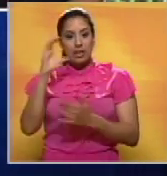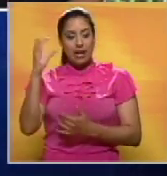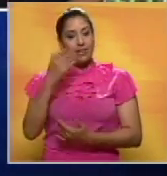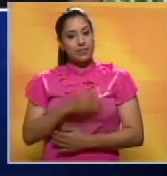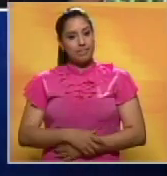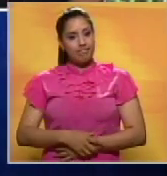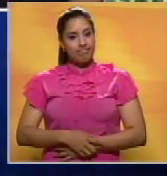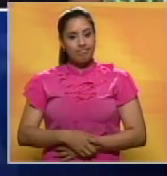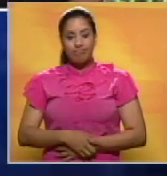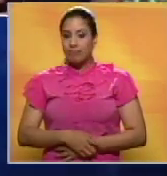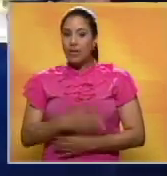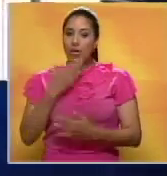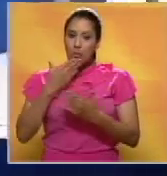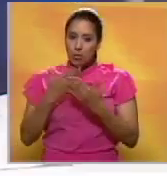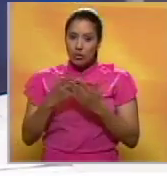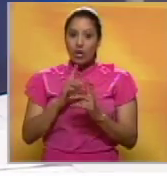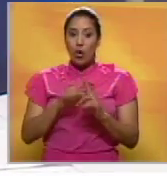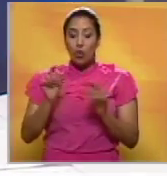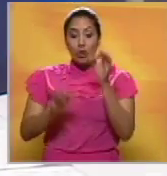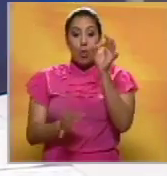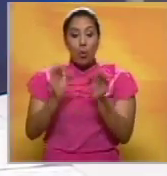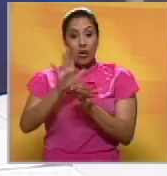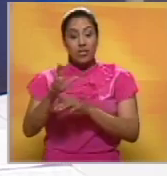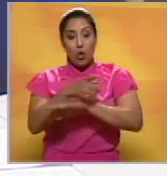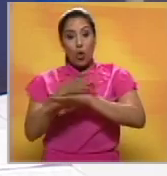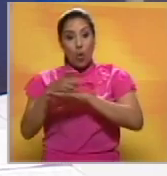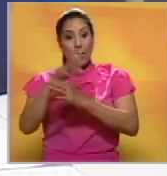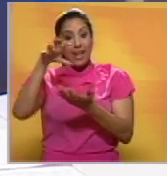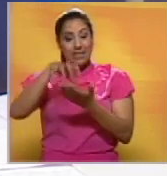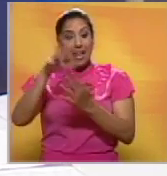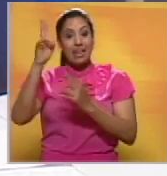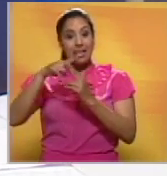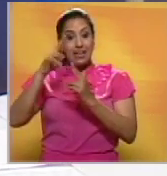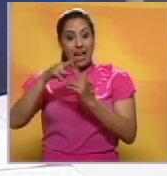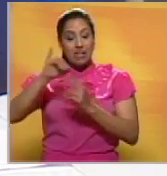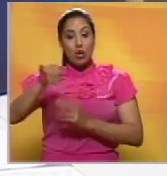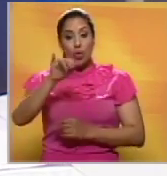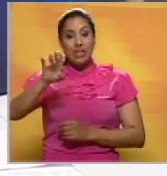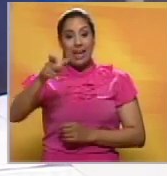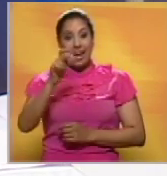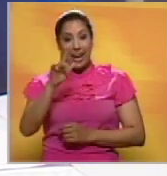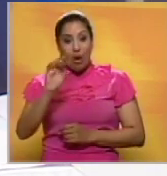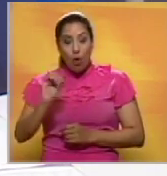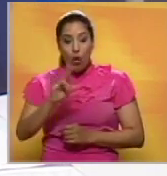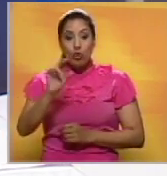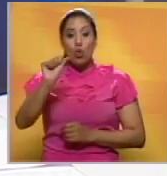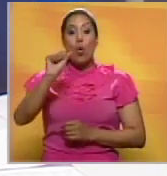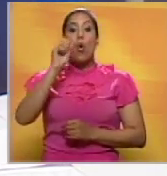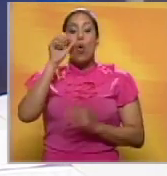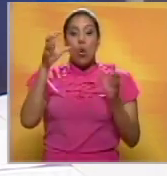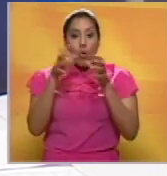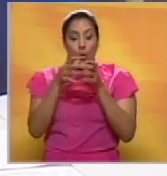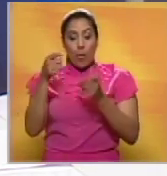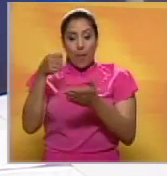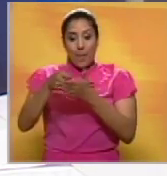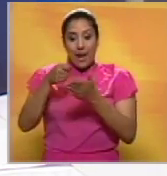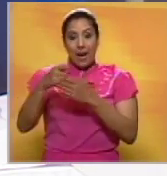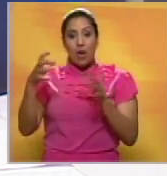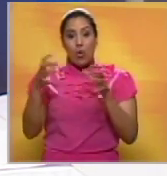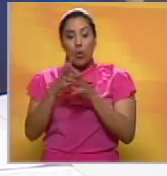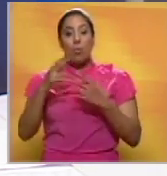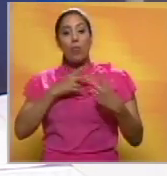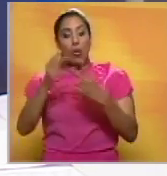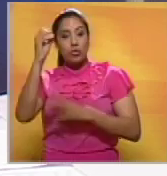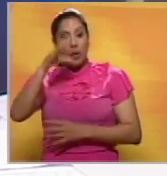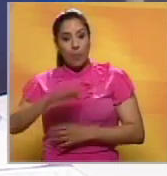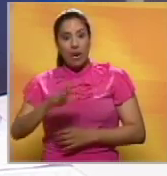Caracas. Adelante. Muchísimas gracias, Marine. Y a juicio del gobernador del estado Táchira, José Gregorio Bielma Mora, grupos armados financiados por el Partido